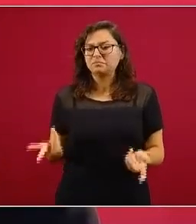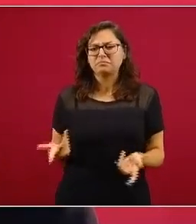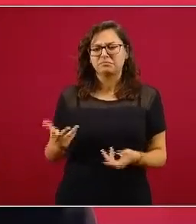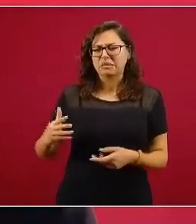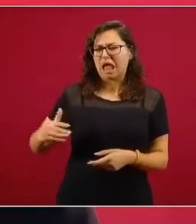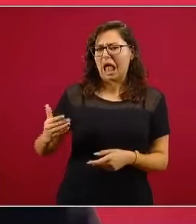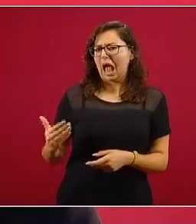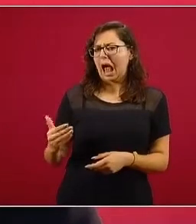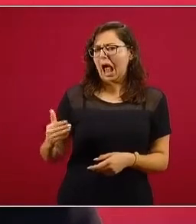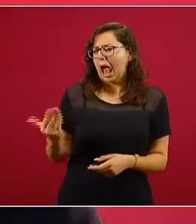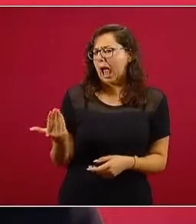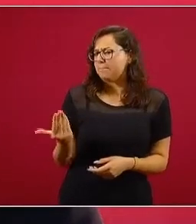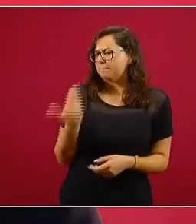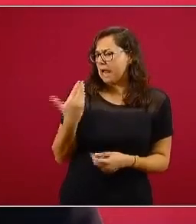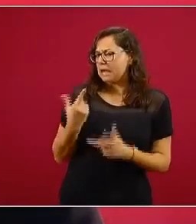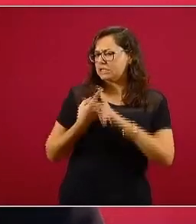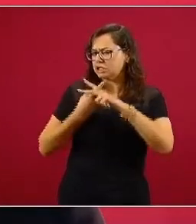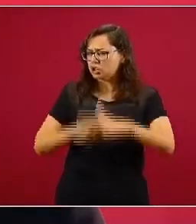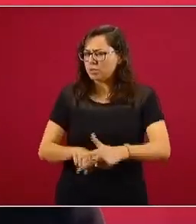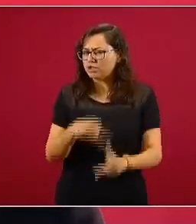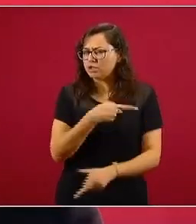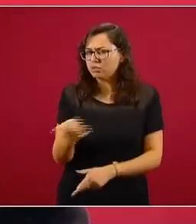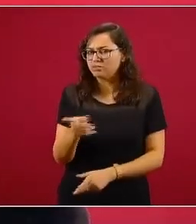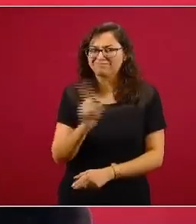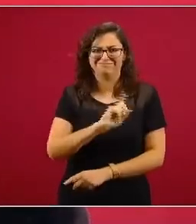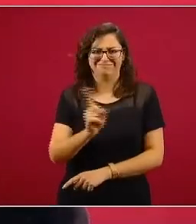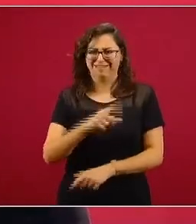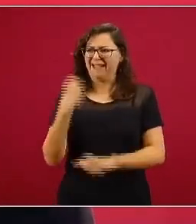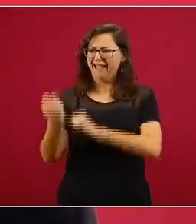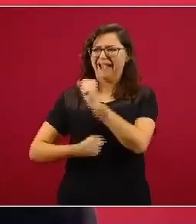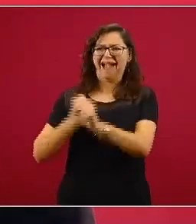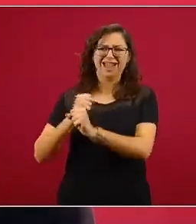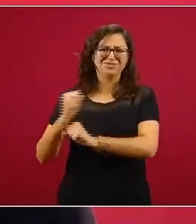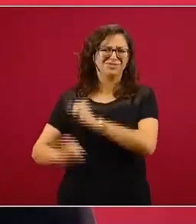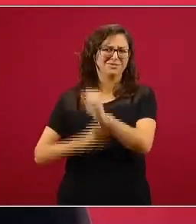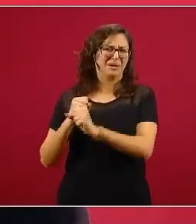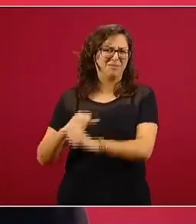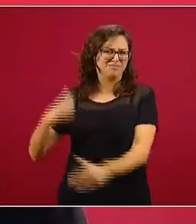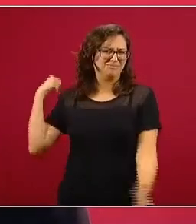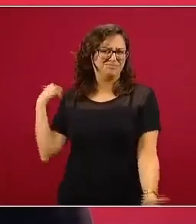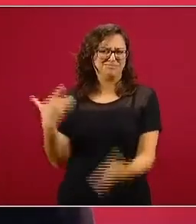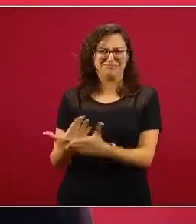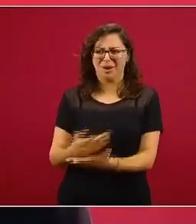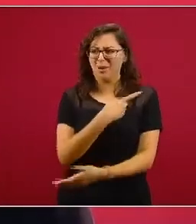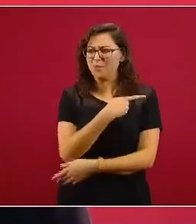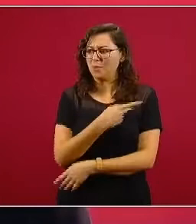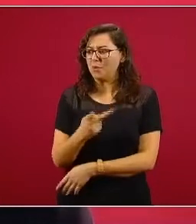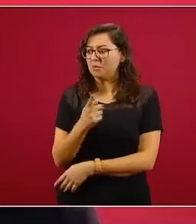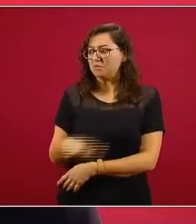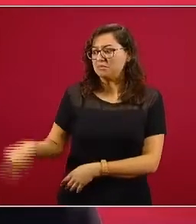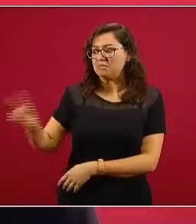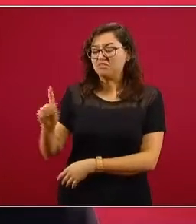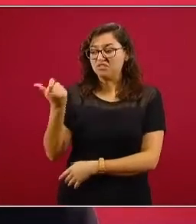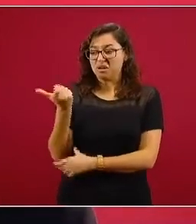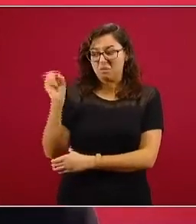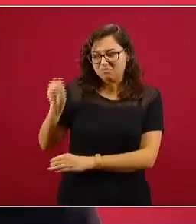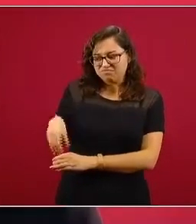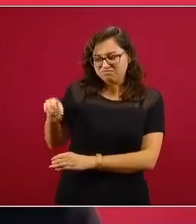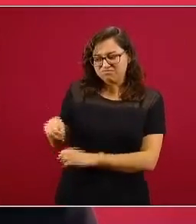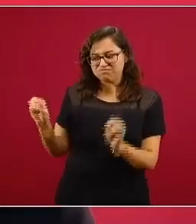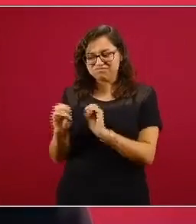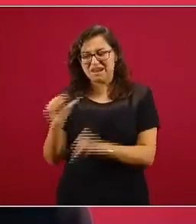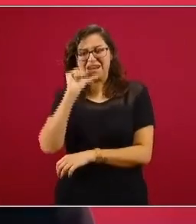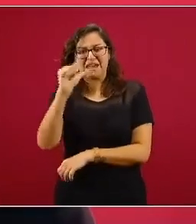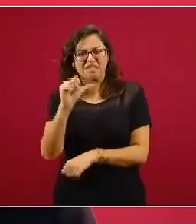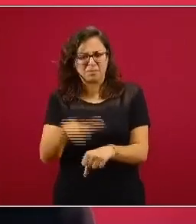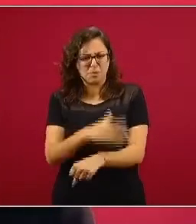lleva décadas, no tienen la capacidad de ahorro, no han ahorrado. ¿Por qué razón? Porque sus salarios o sus percepciones son